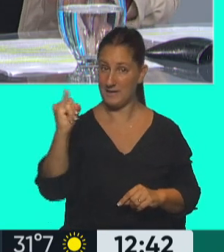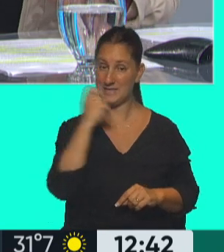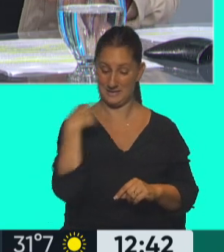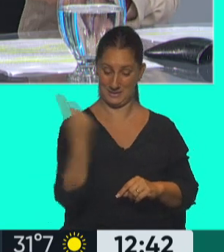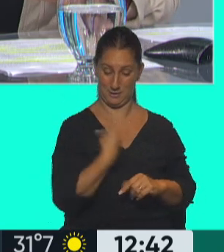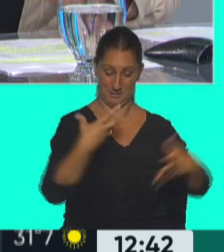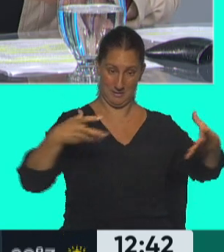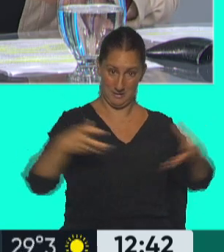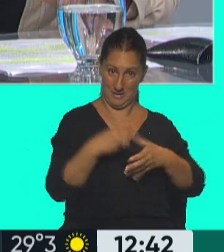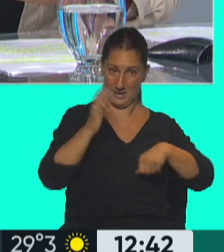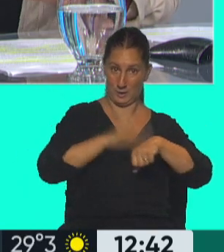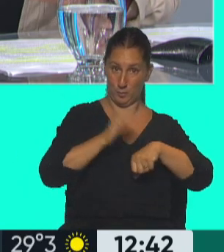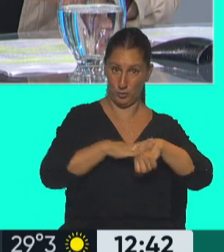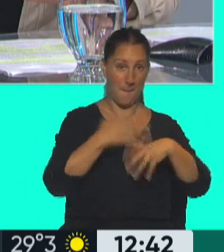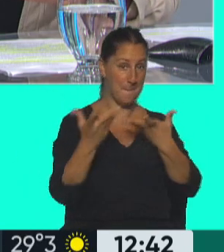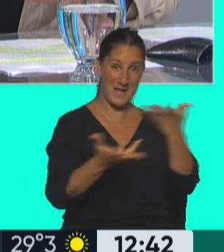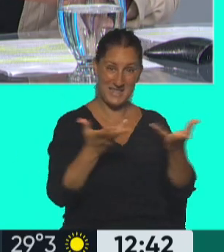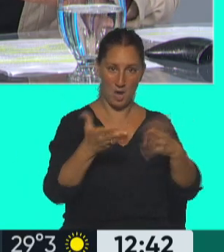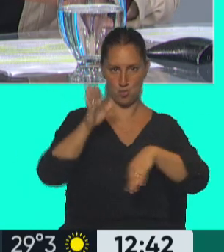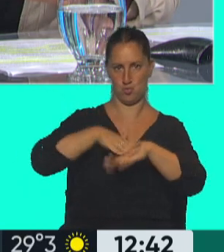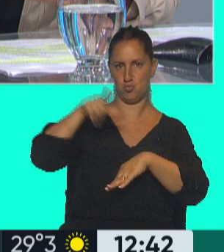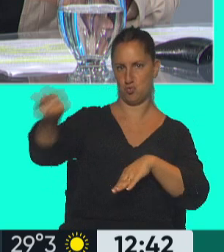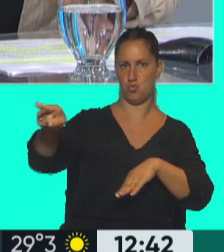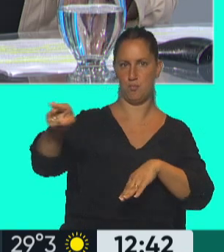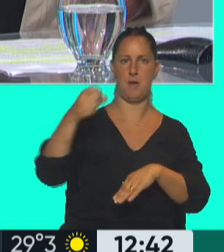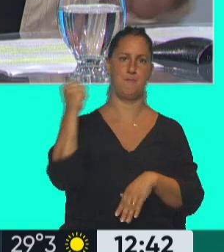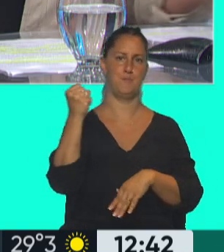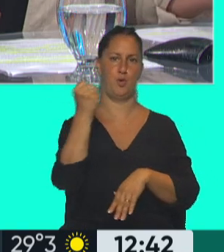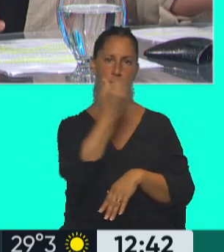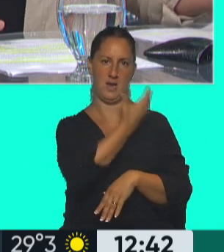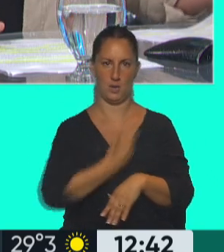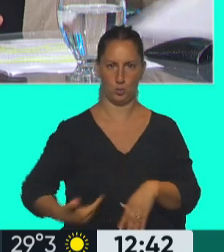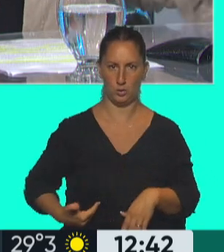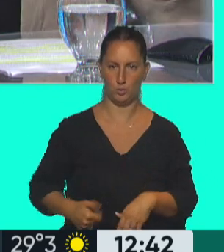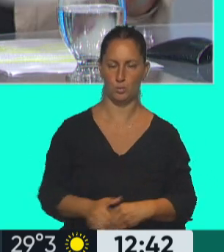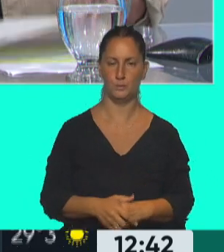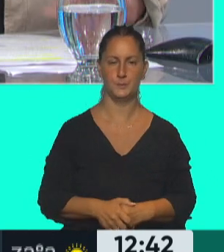esta conducción responsabilizaban al Estado Nacional, al Ejecutivo Nacional. Así que